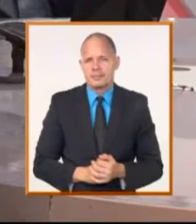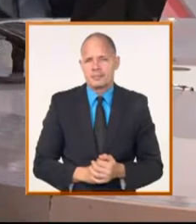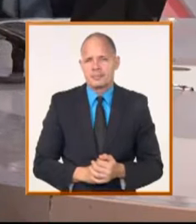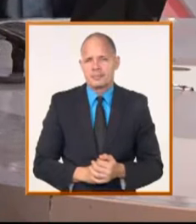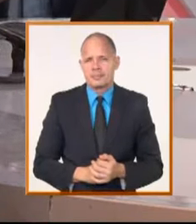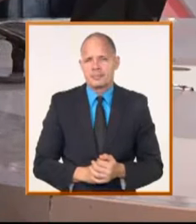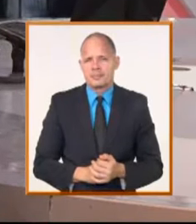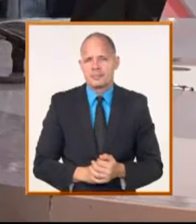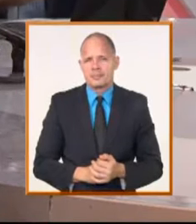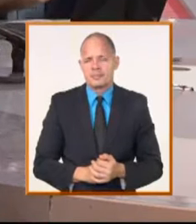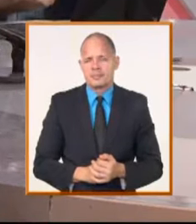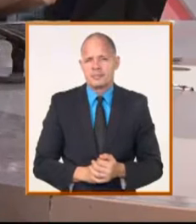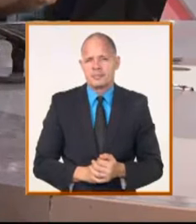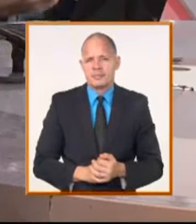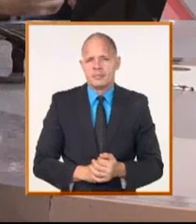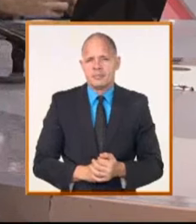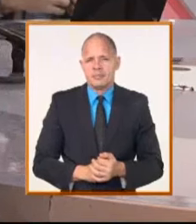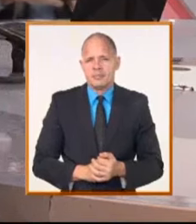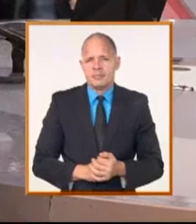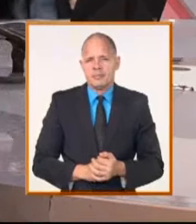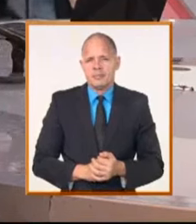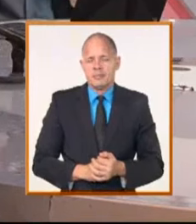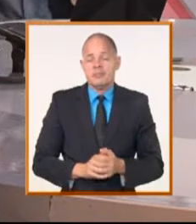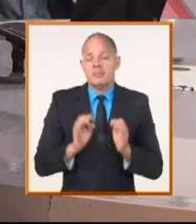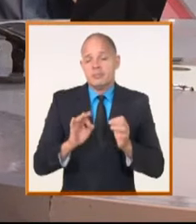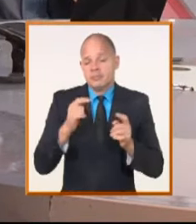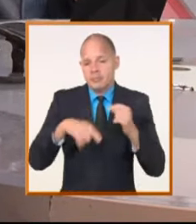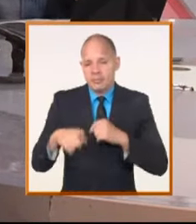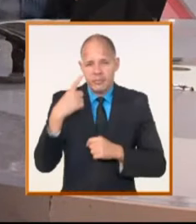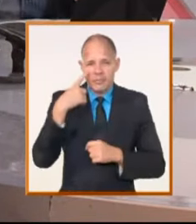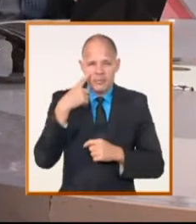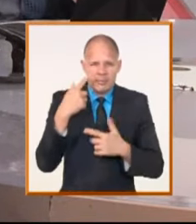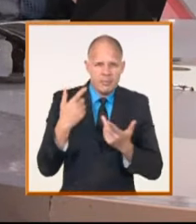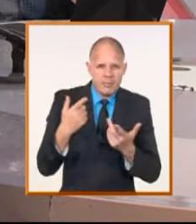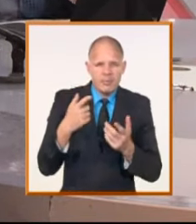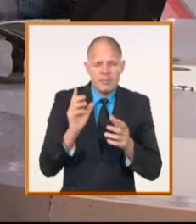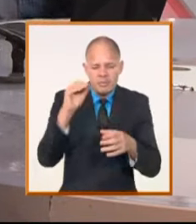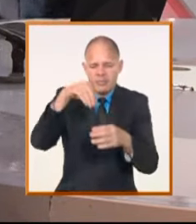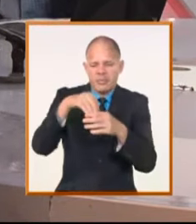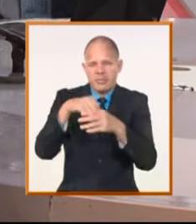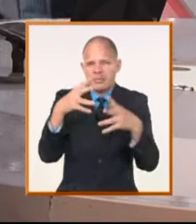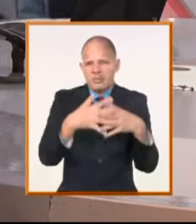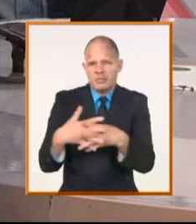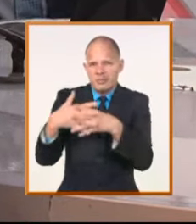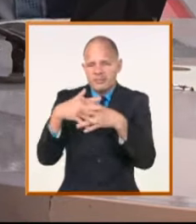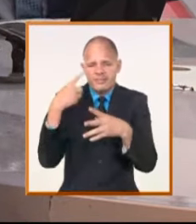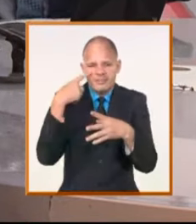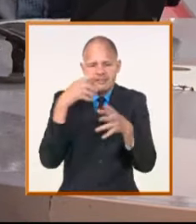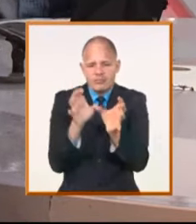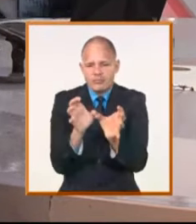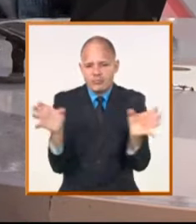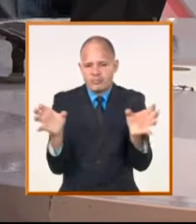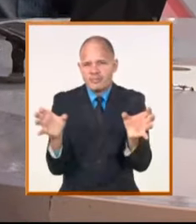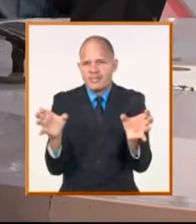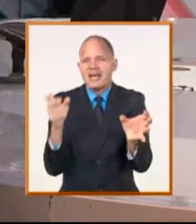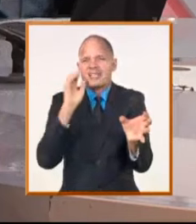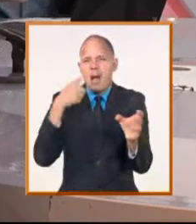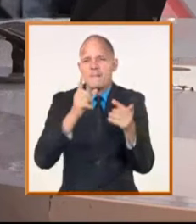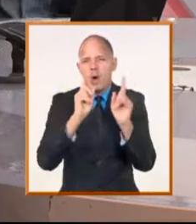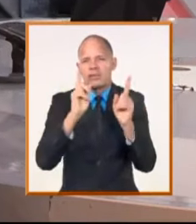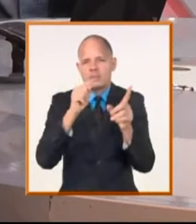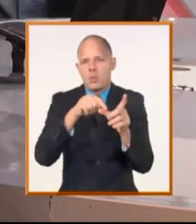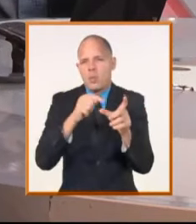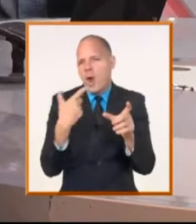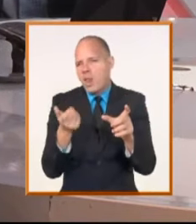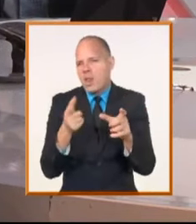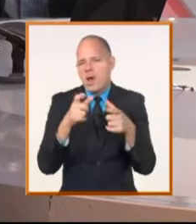la situación, al bipartidismo estadounidense. Esto que se habla mucho de quizás un tercer partido para el partido